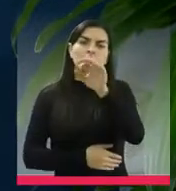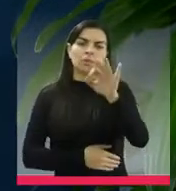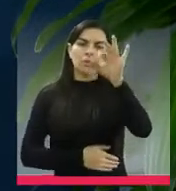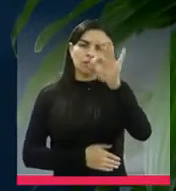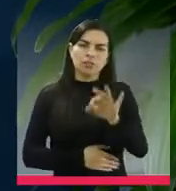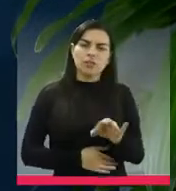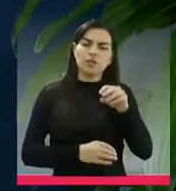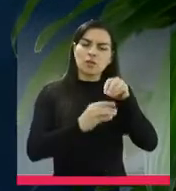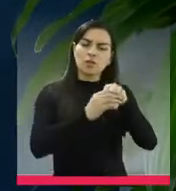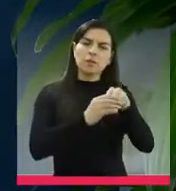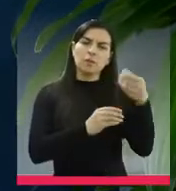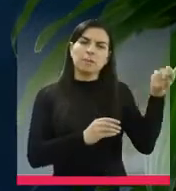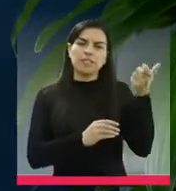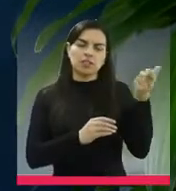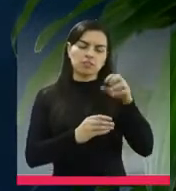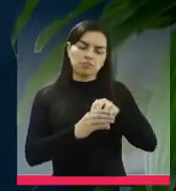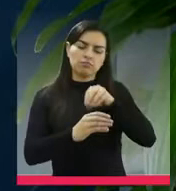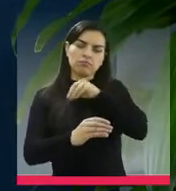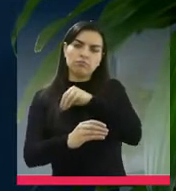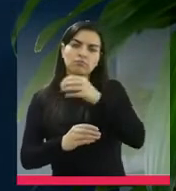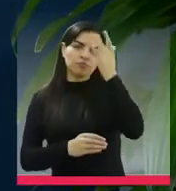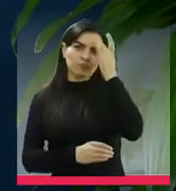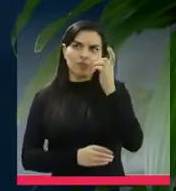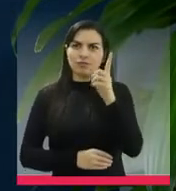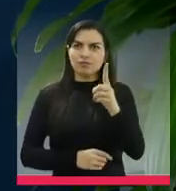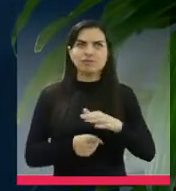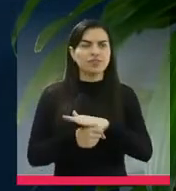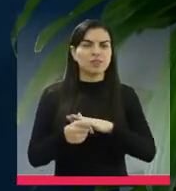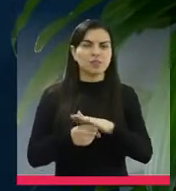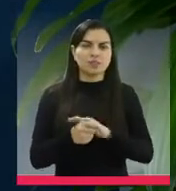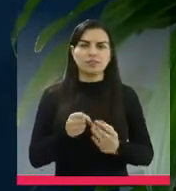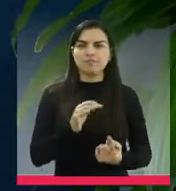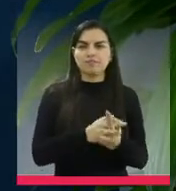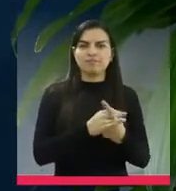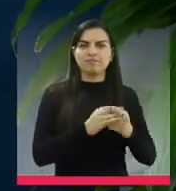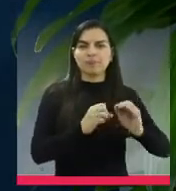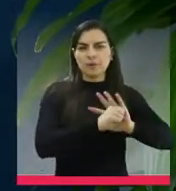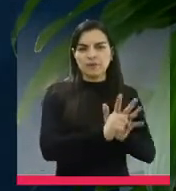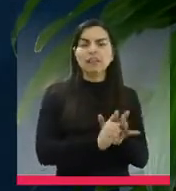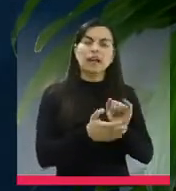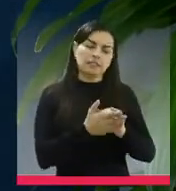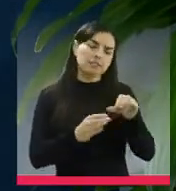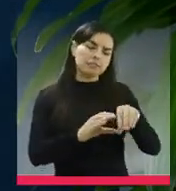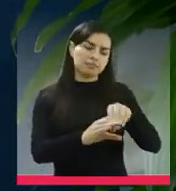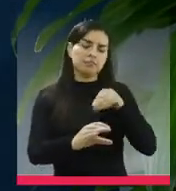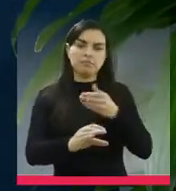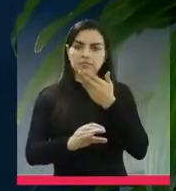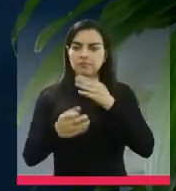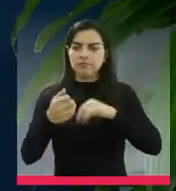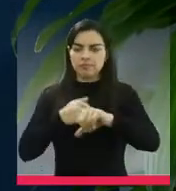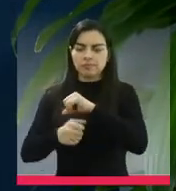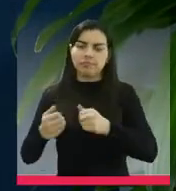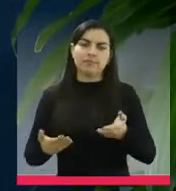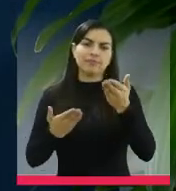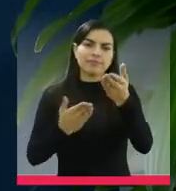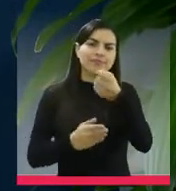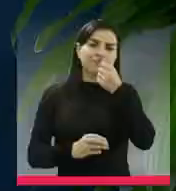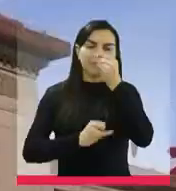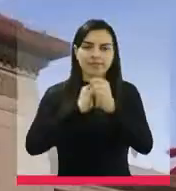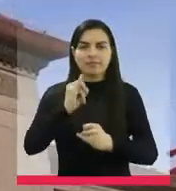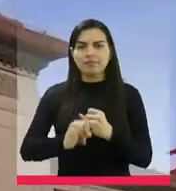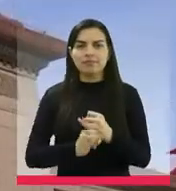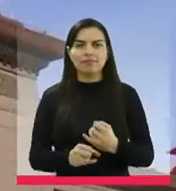medida para enfrentar las dificultades económicas causadas por el coronavirus está y más noticias en nuestro panorama internacional